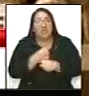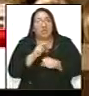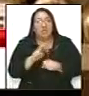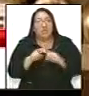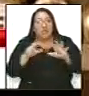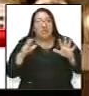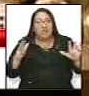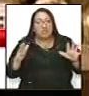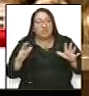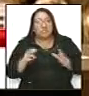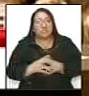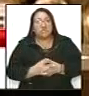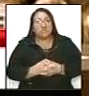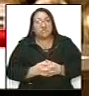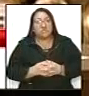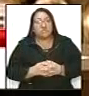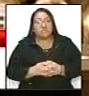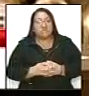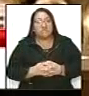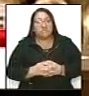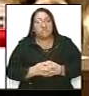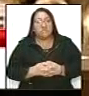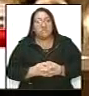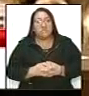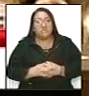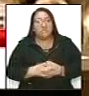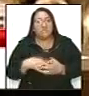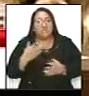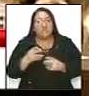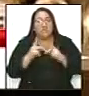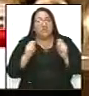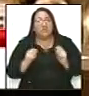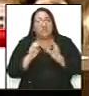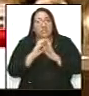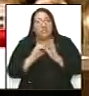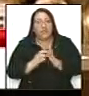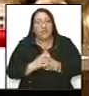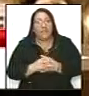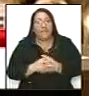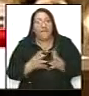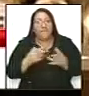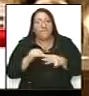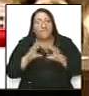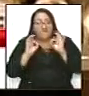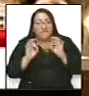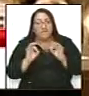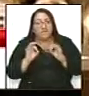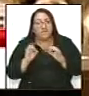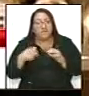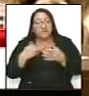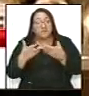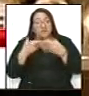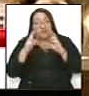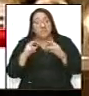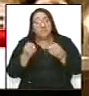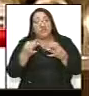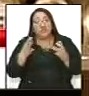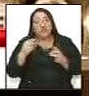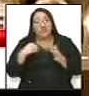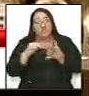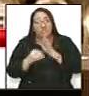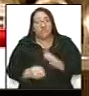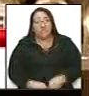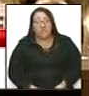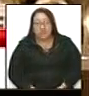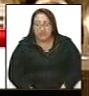2018, se emite la sentencia del Tribunal Constitucional, donde que justamente nos da la razón en varios de nuestros puntos,